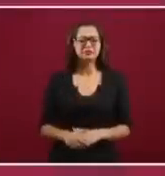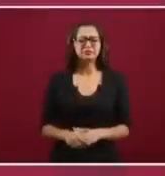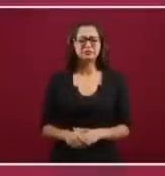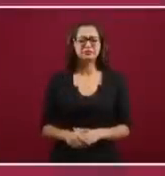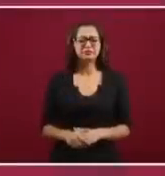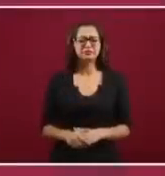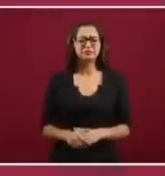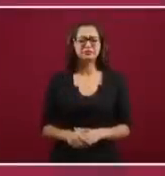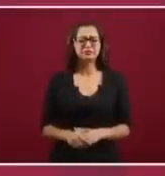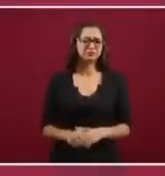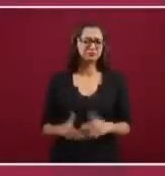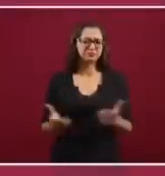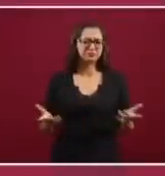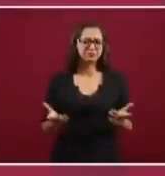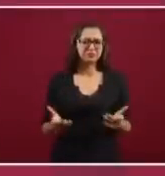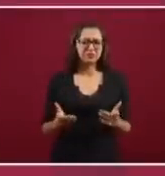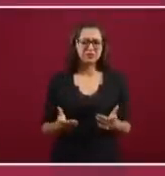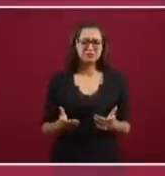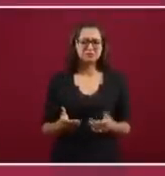es bienestar